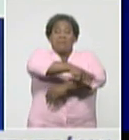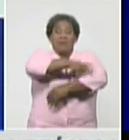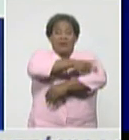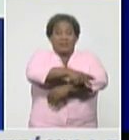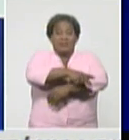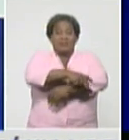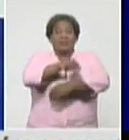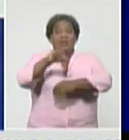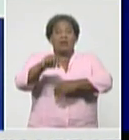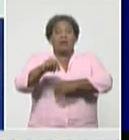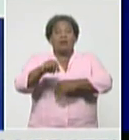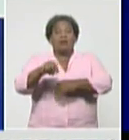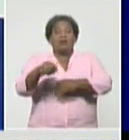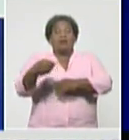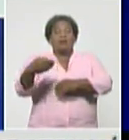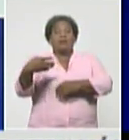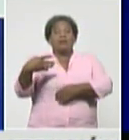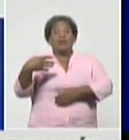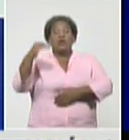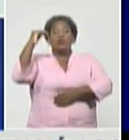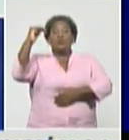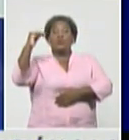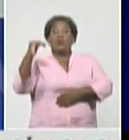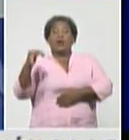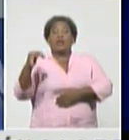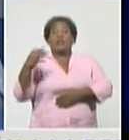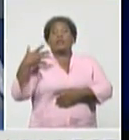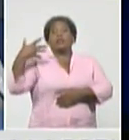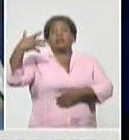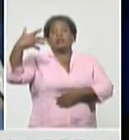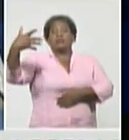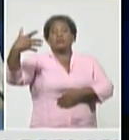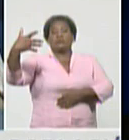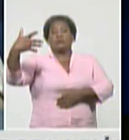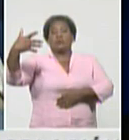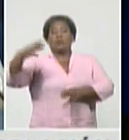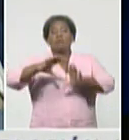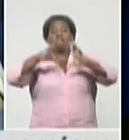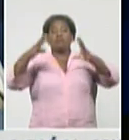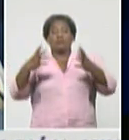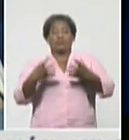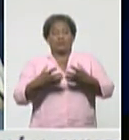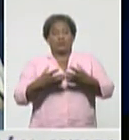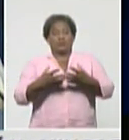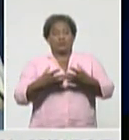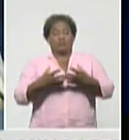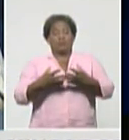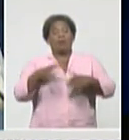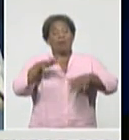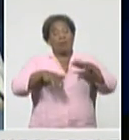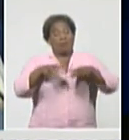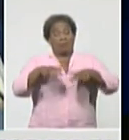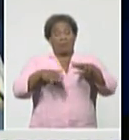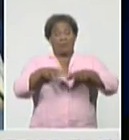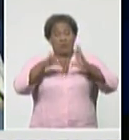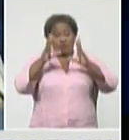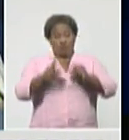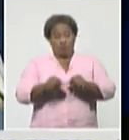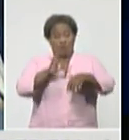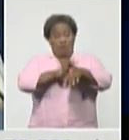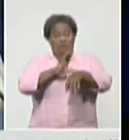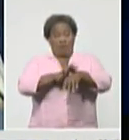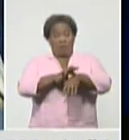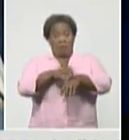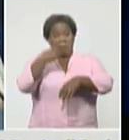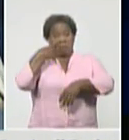en el lugar 5º del mundo, y que, de acuerdo al número de casos y, como ustedes ven, también el